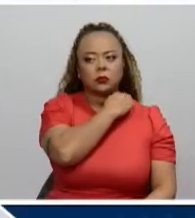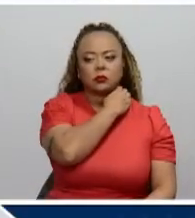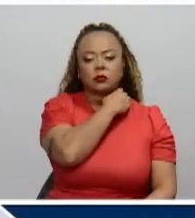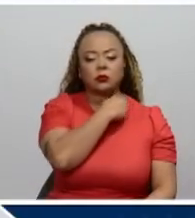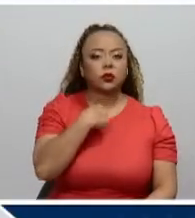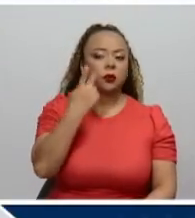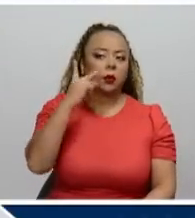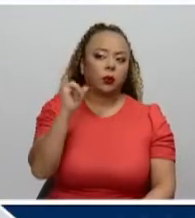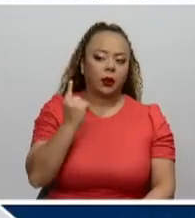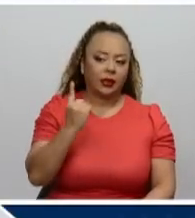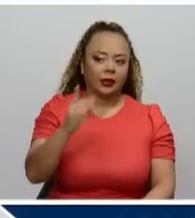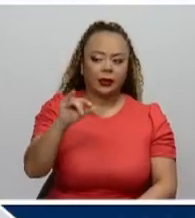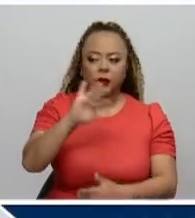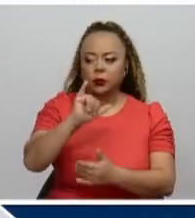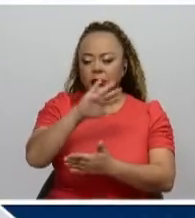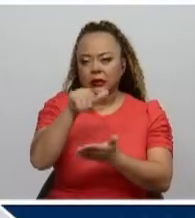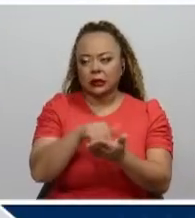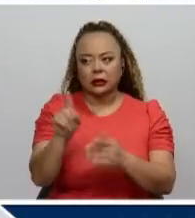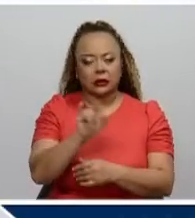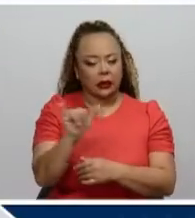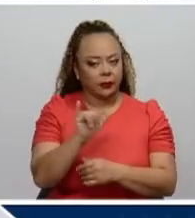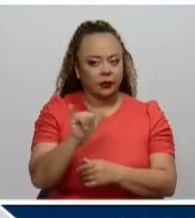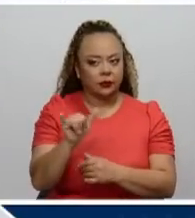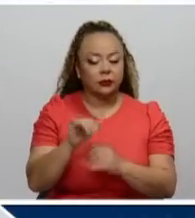veo como lateral y como central también